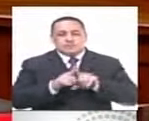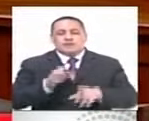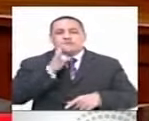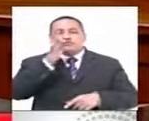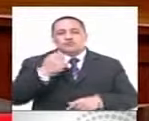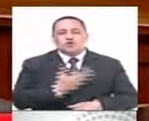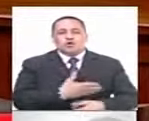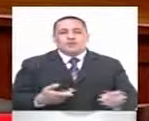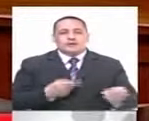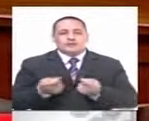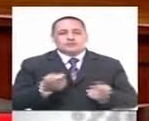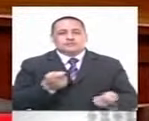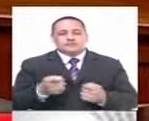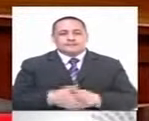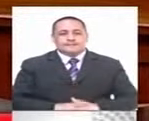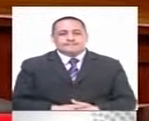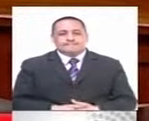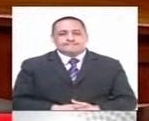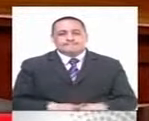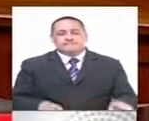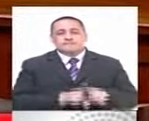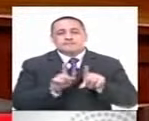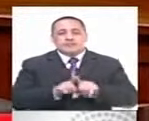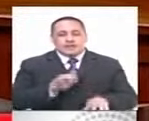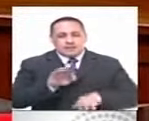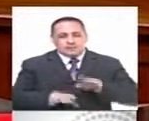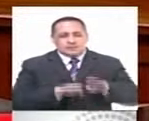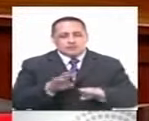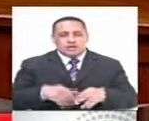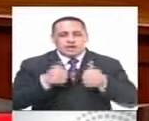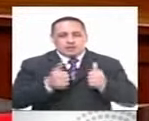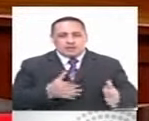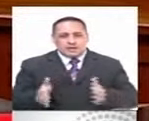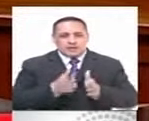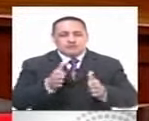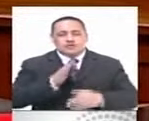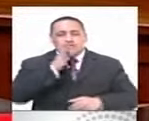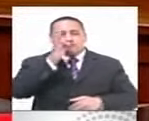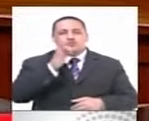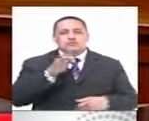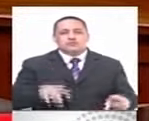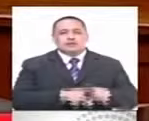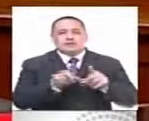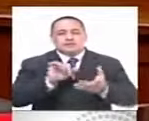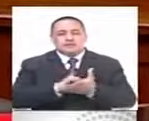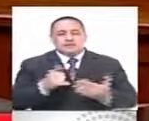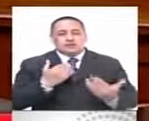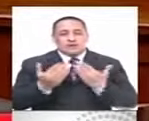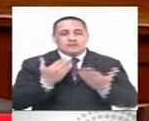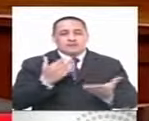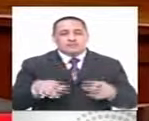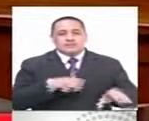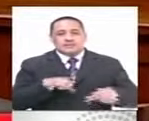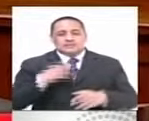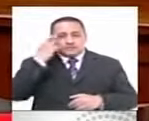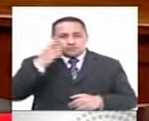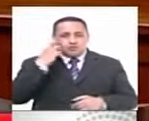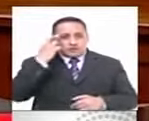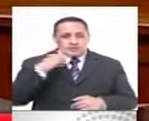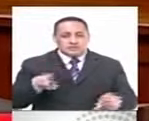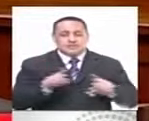futuros gobernantes. Así marcaremos una buena ruta para el futuro, una forma de hacer